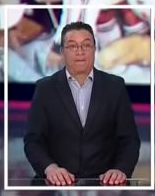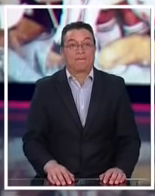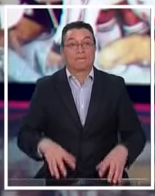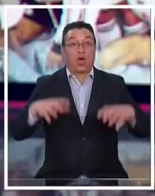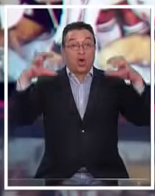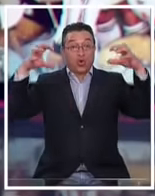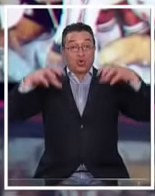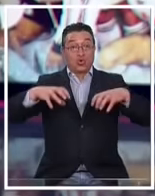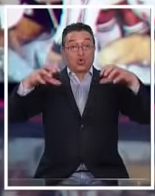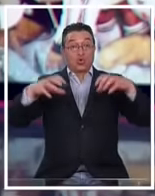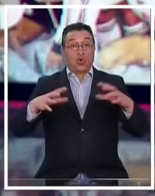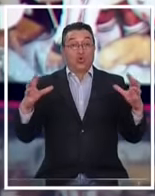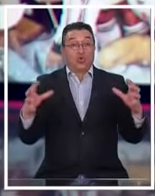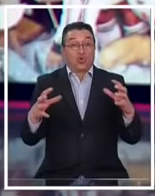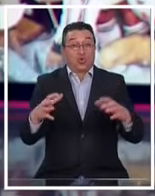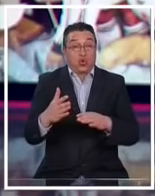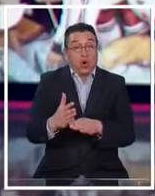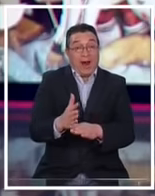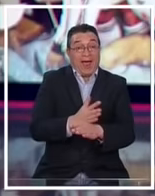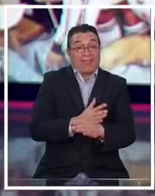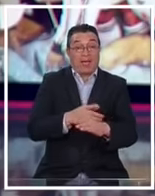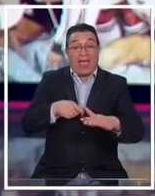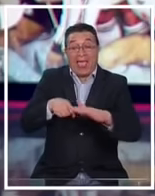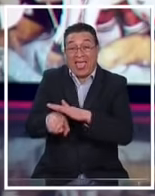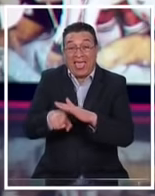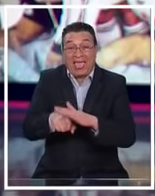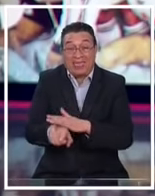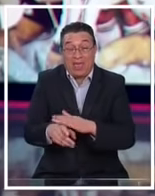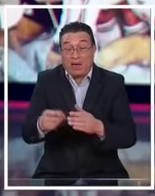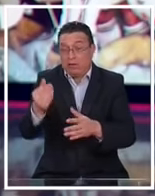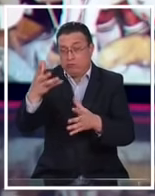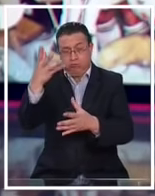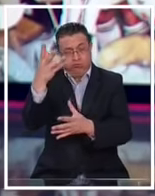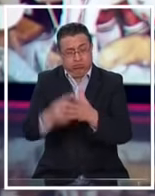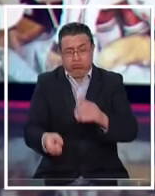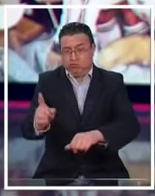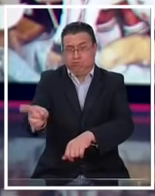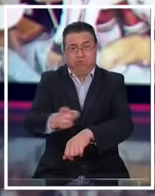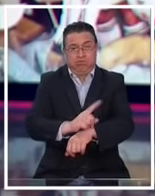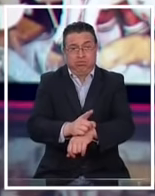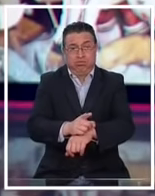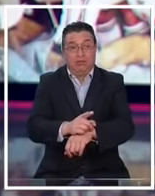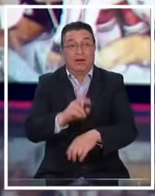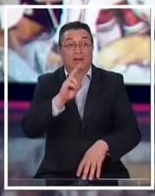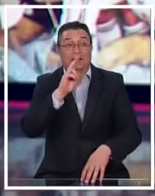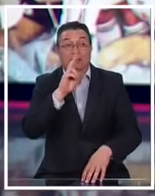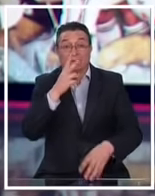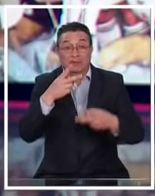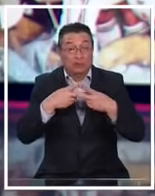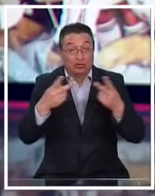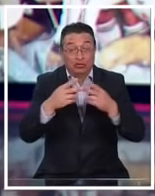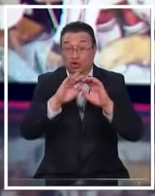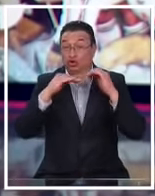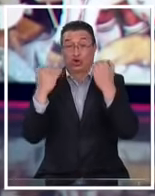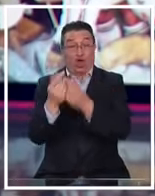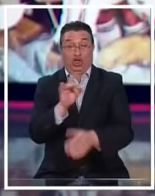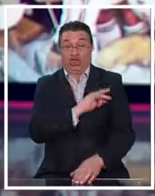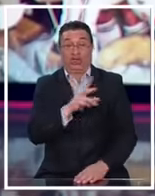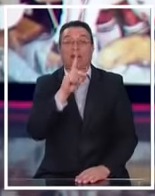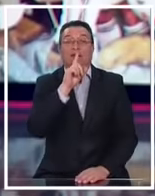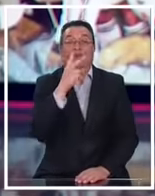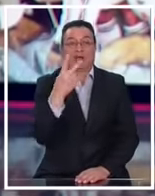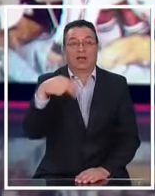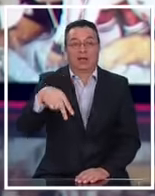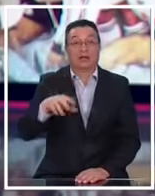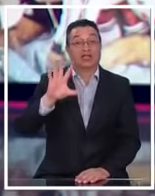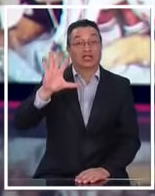Llovió torrencialmente los días previos. Las entradas se agotaron en cuestión de horas y la transmisión llegó a todo Chile gracias a TVN.